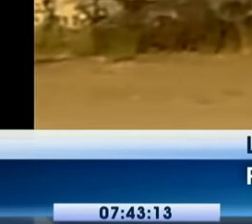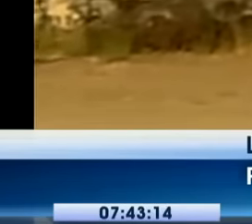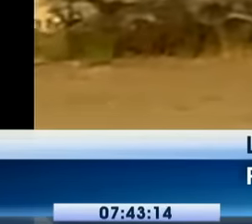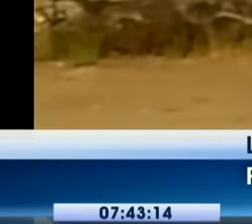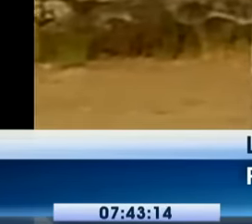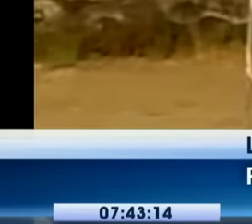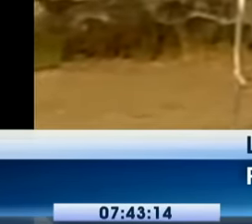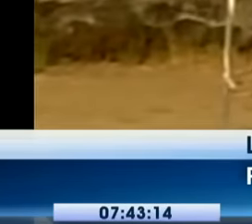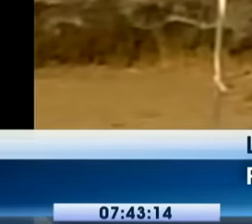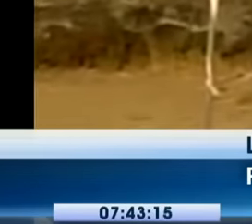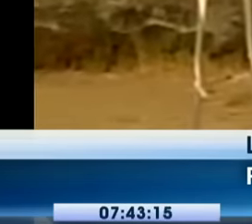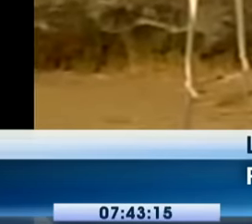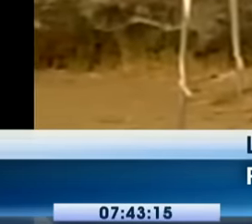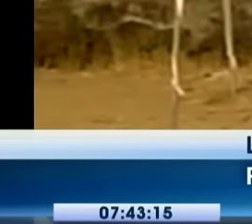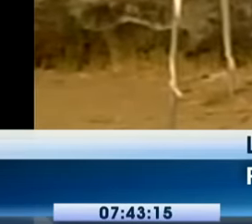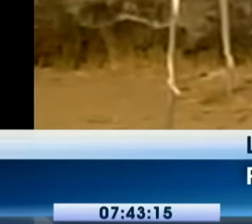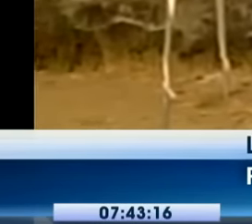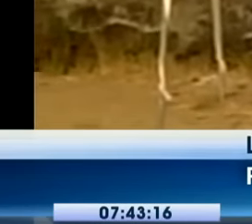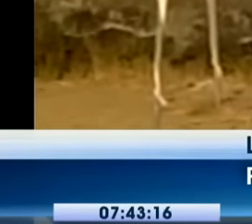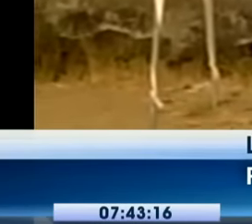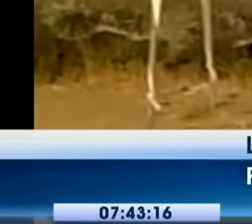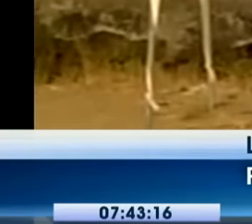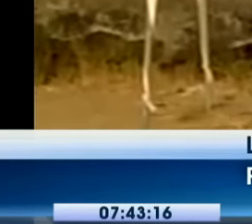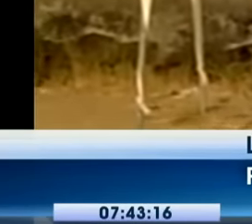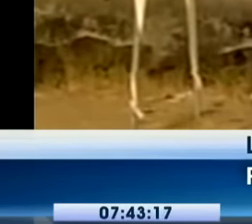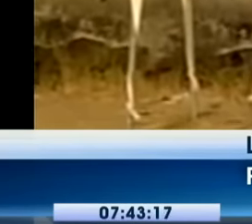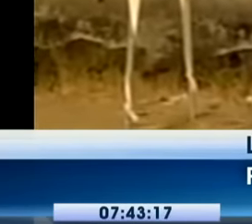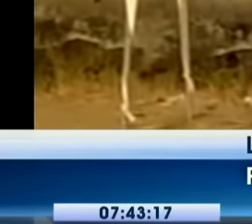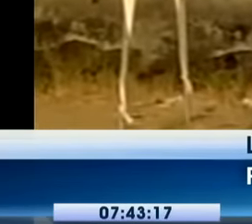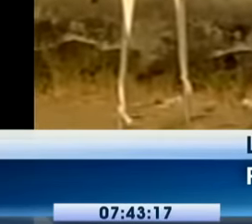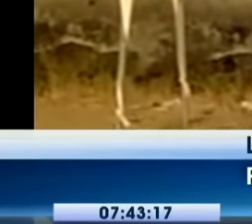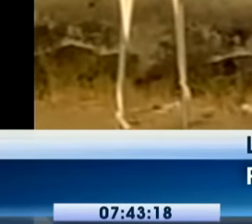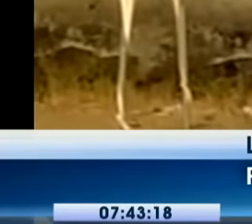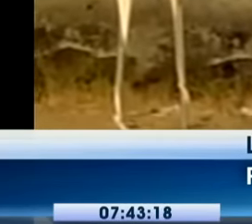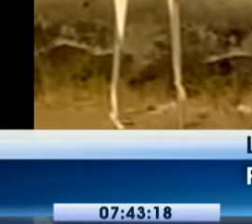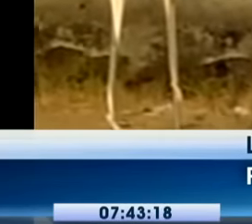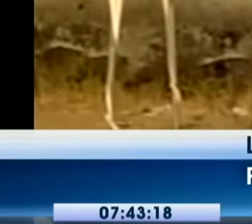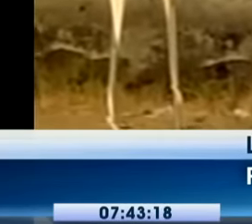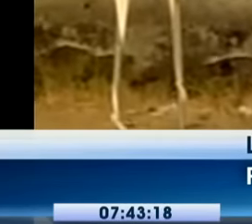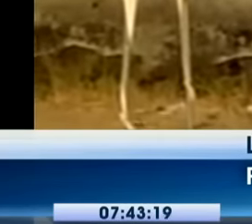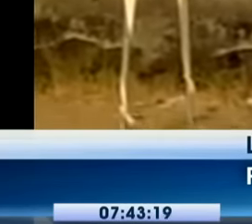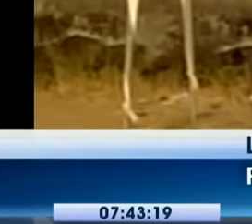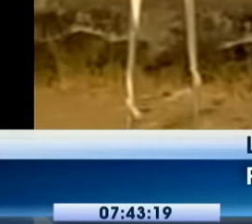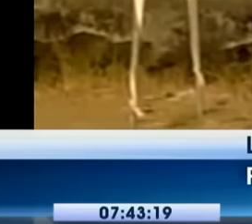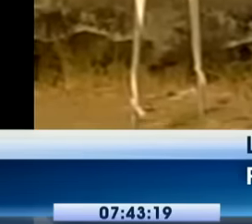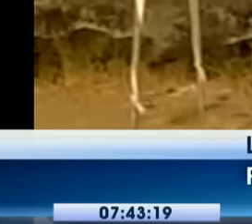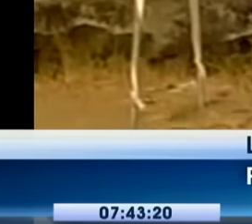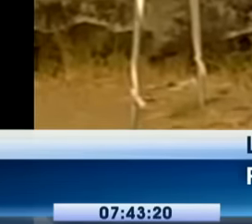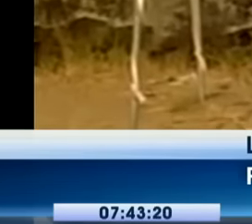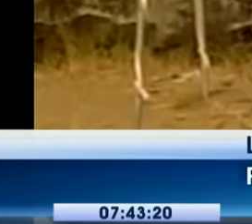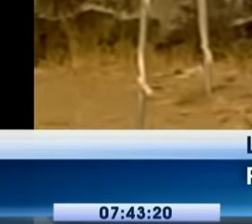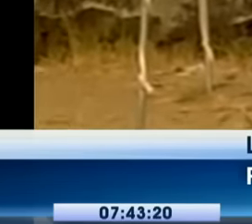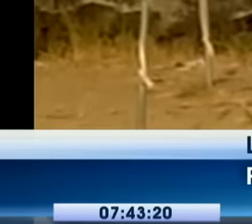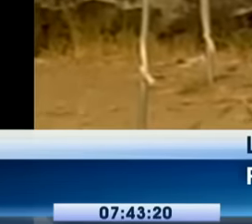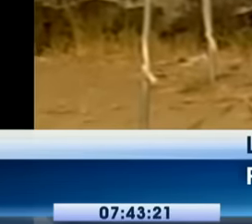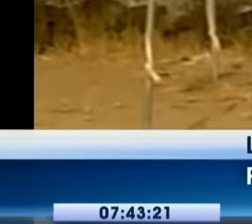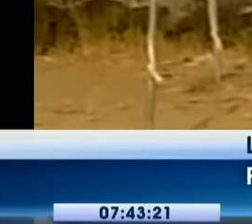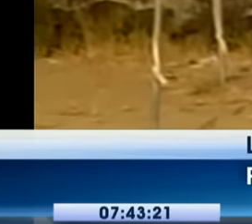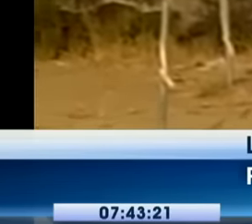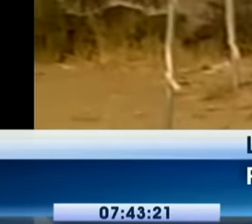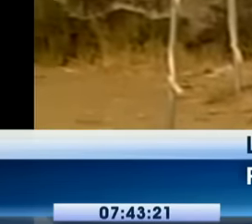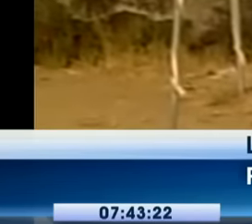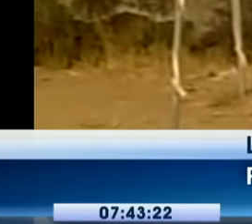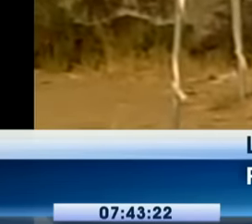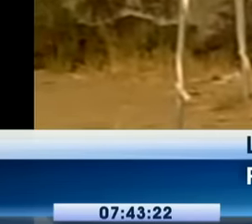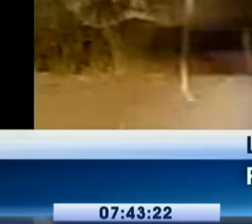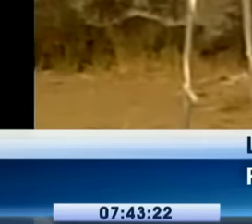bastante alterada de los nervios. Está recibiendo ayuda psicológica intensa por